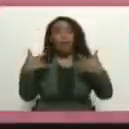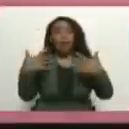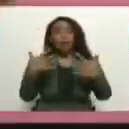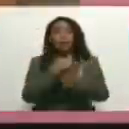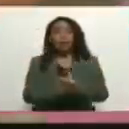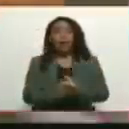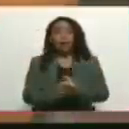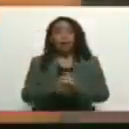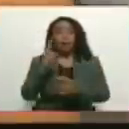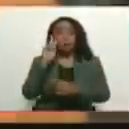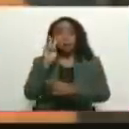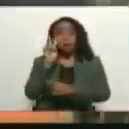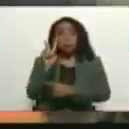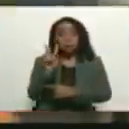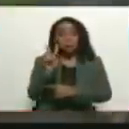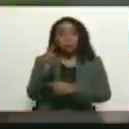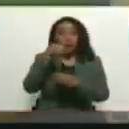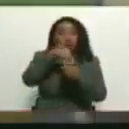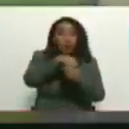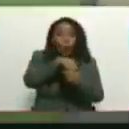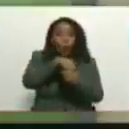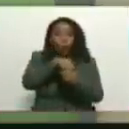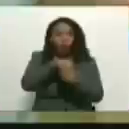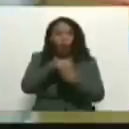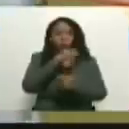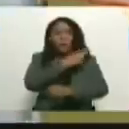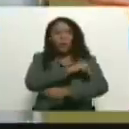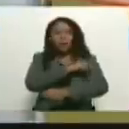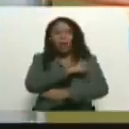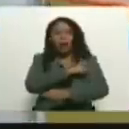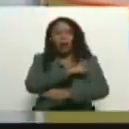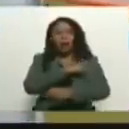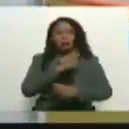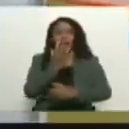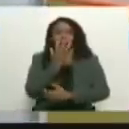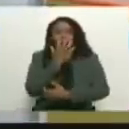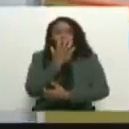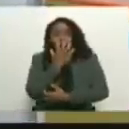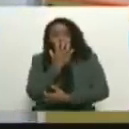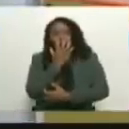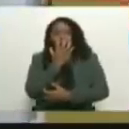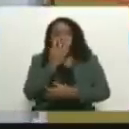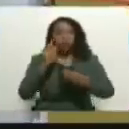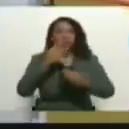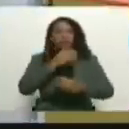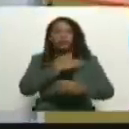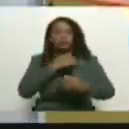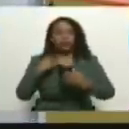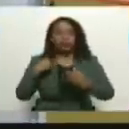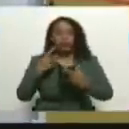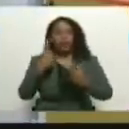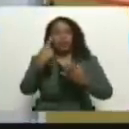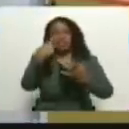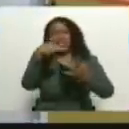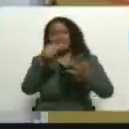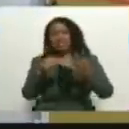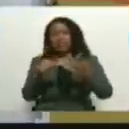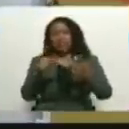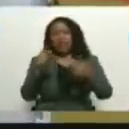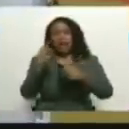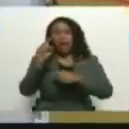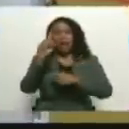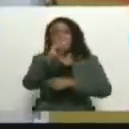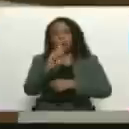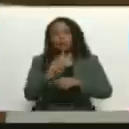observación, hospitalización, sala de cura, sala de nebulización, farmacia, triaje. Hay un rayos X